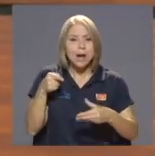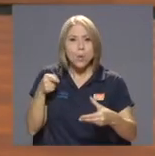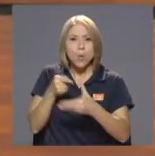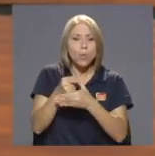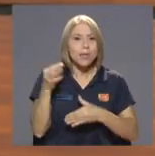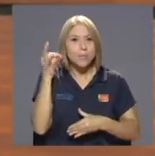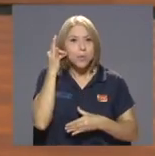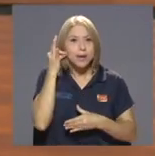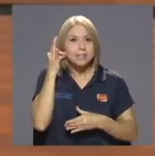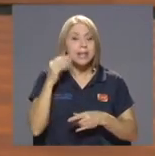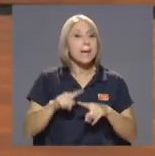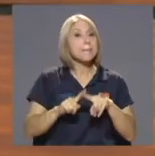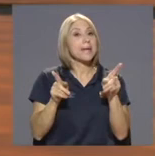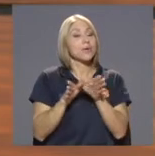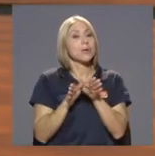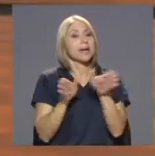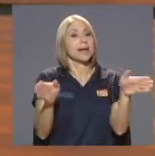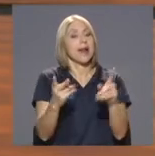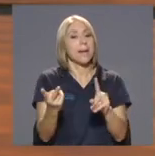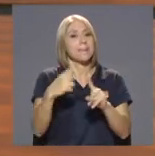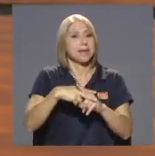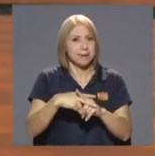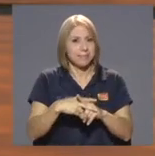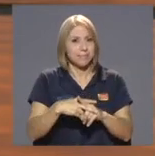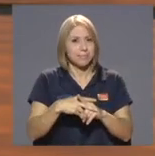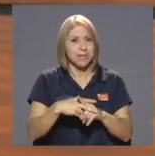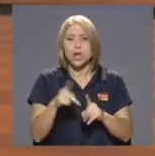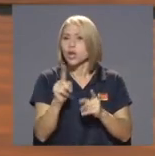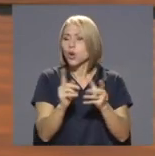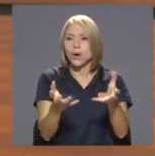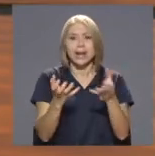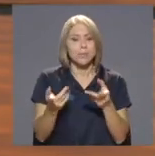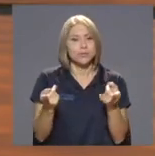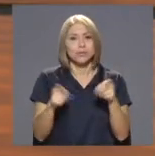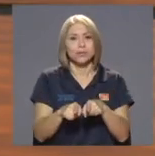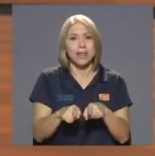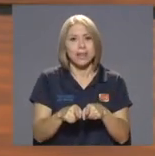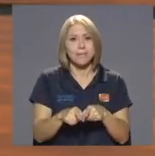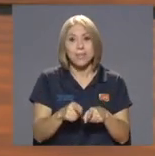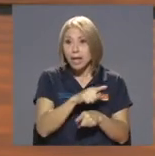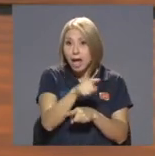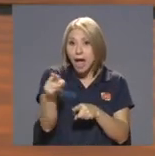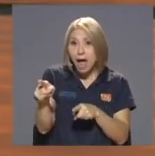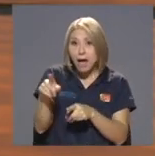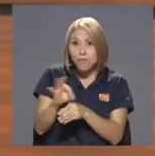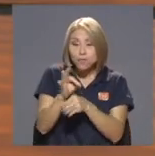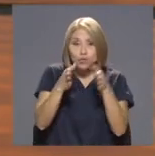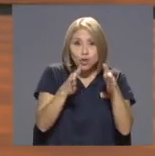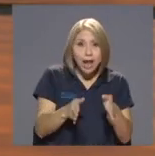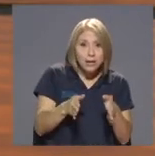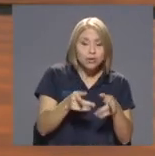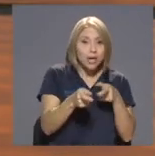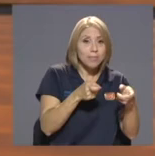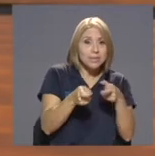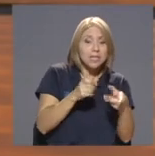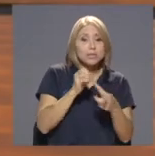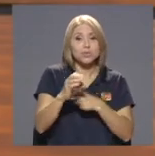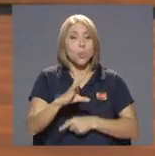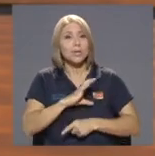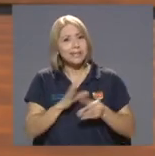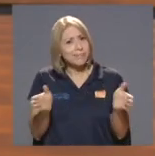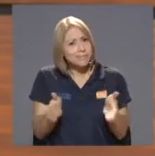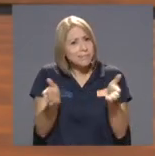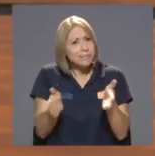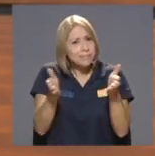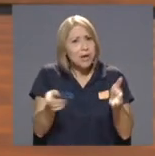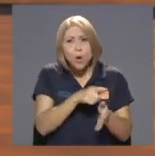en el ministerio, pero en general aplica. Entonces no queremos que esto suceda y queremos instar a nuestros funcionarios administrativos o policiales a que lleven